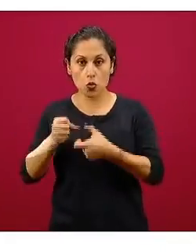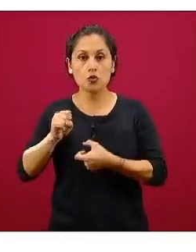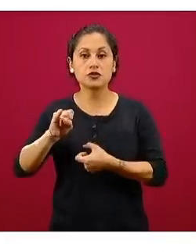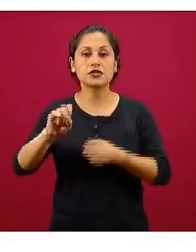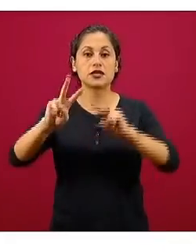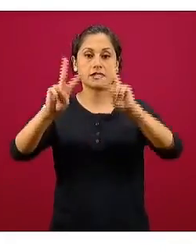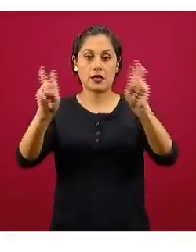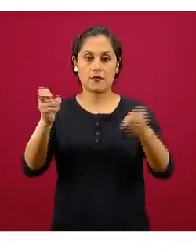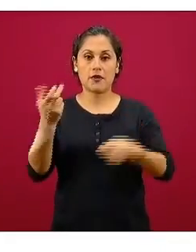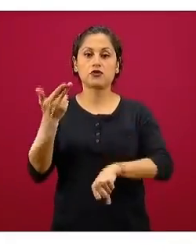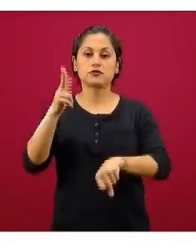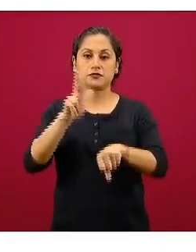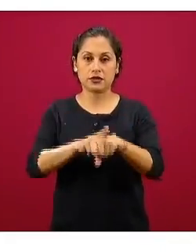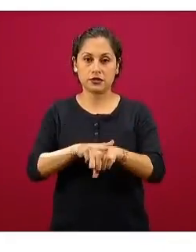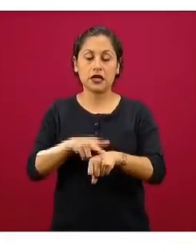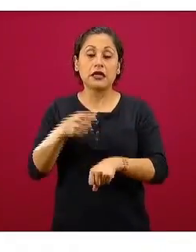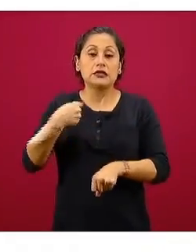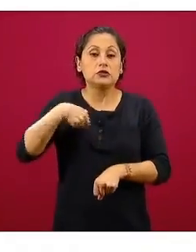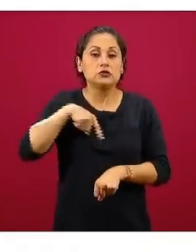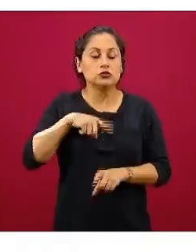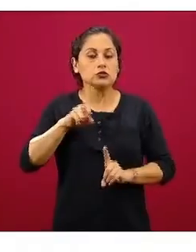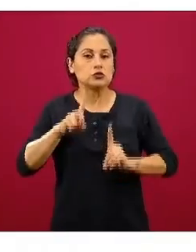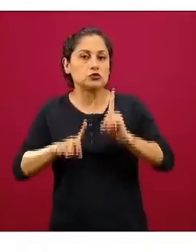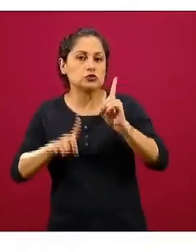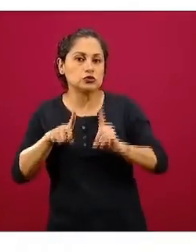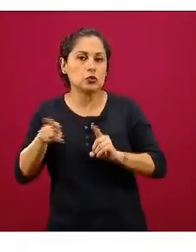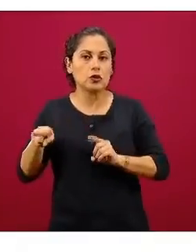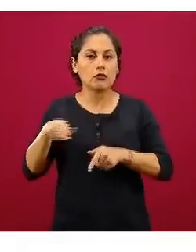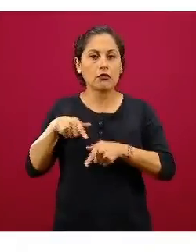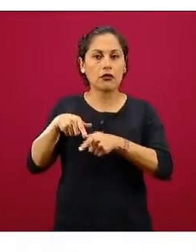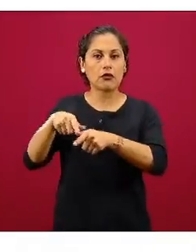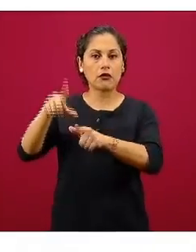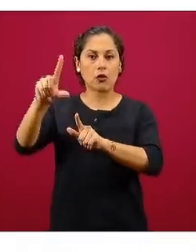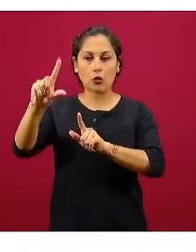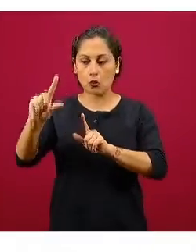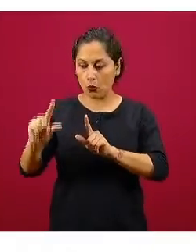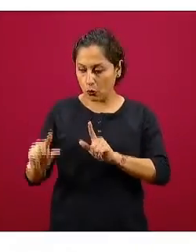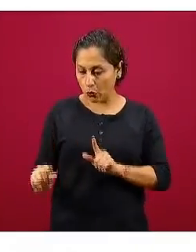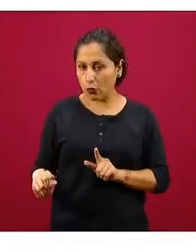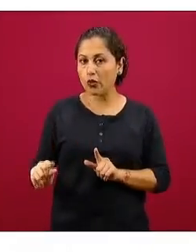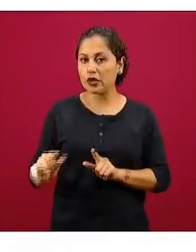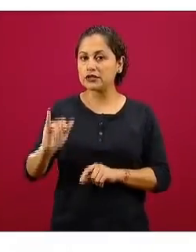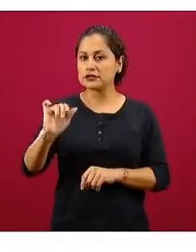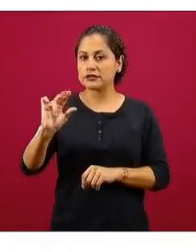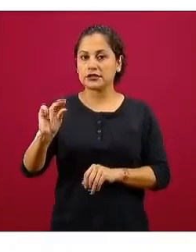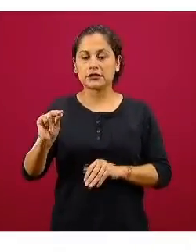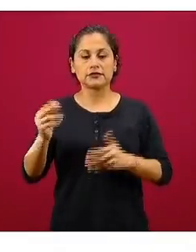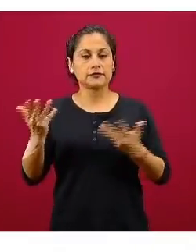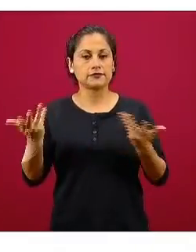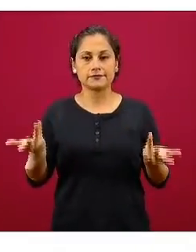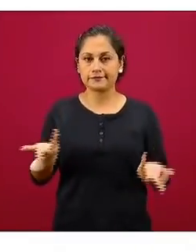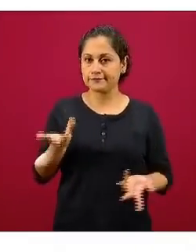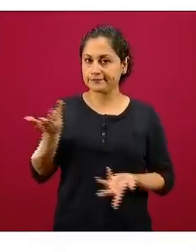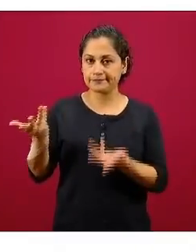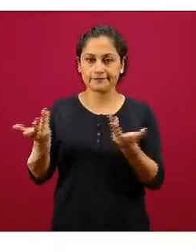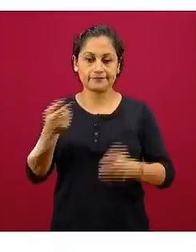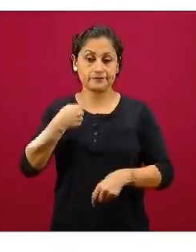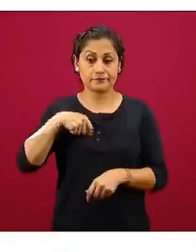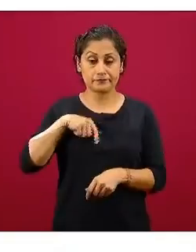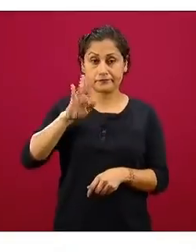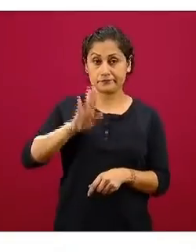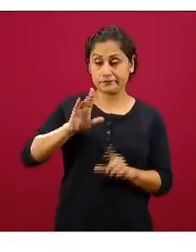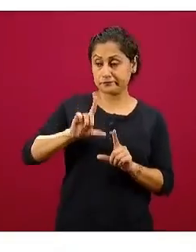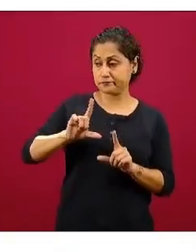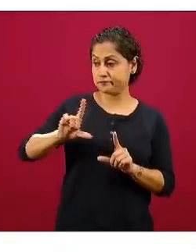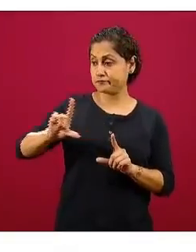inquietud respecto a si esto va a continuar con esa tendencia, una tendencia continua, técnicamente le llamamos monotónica,